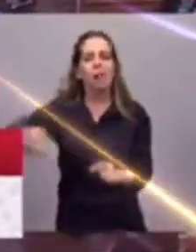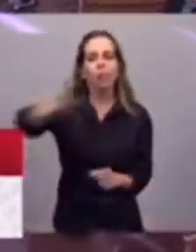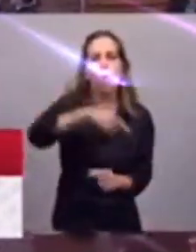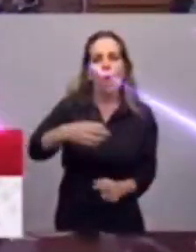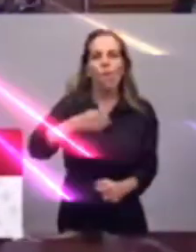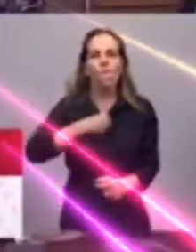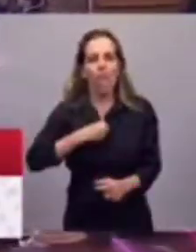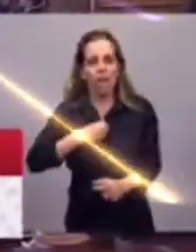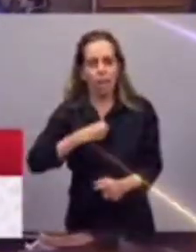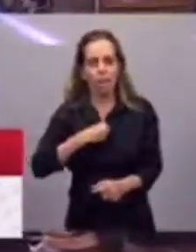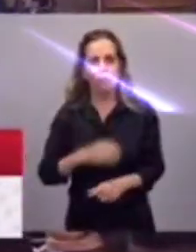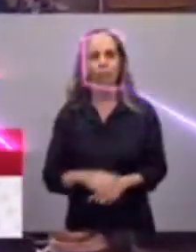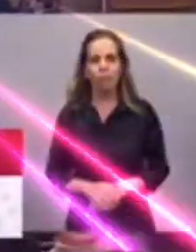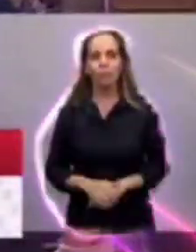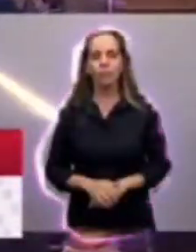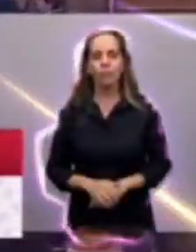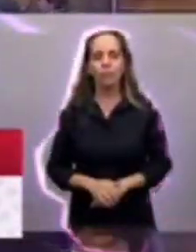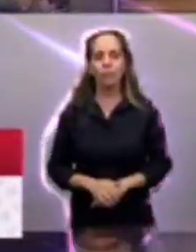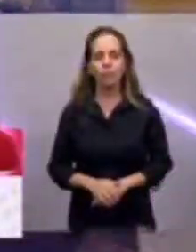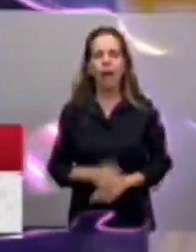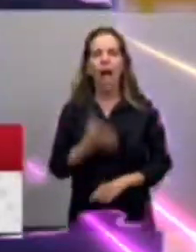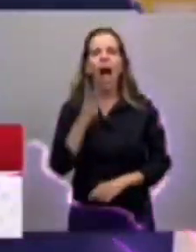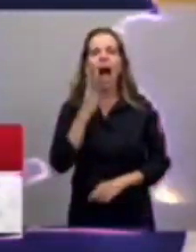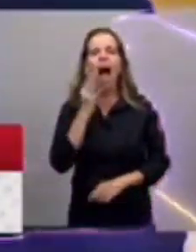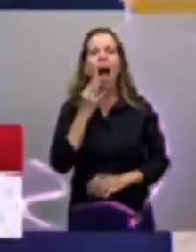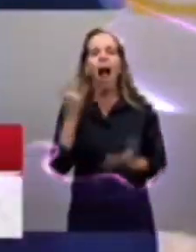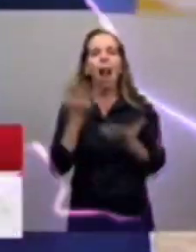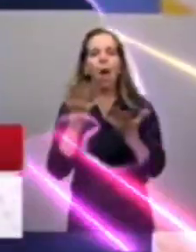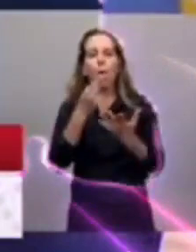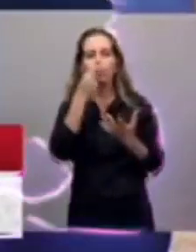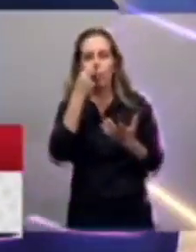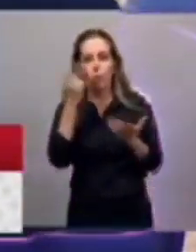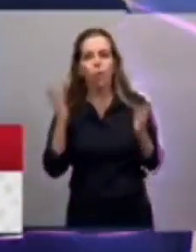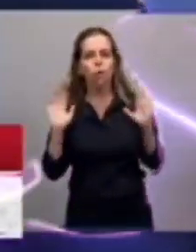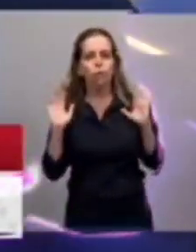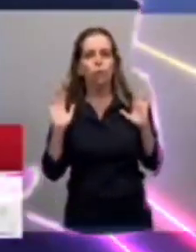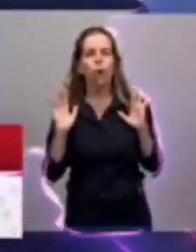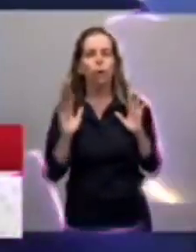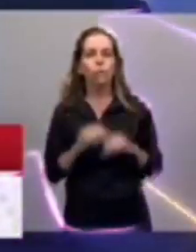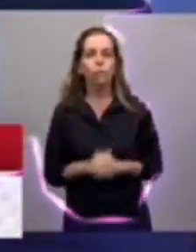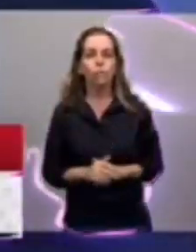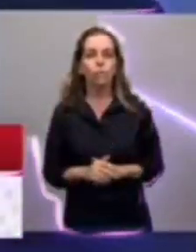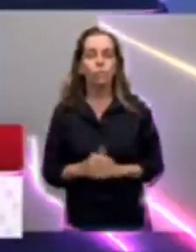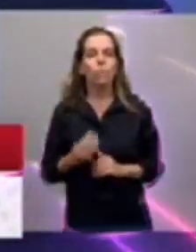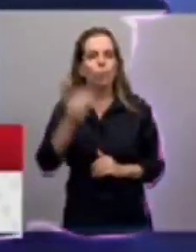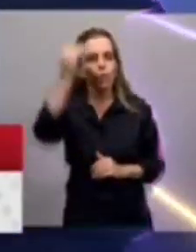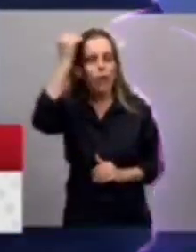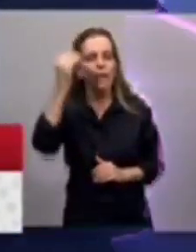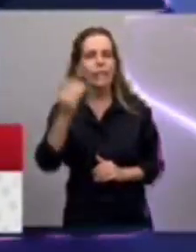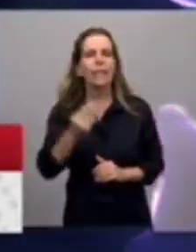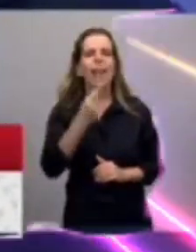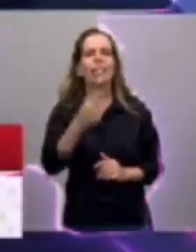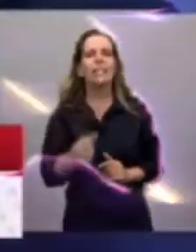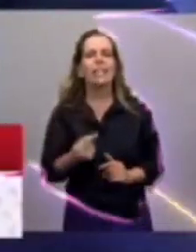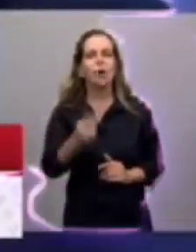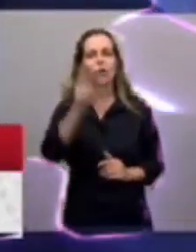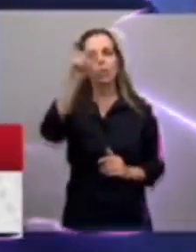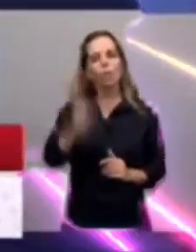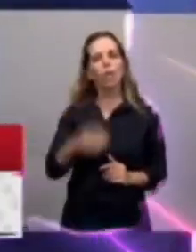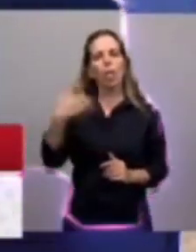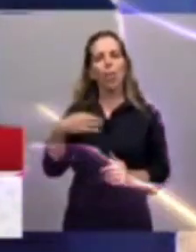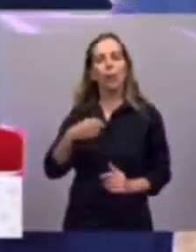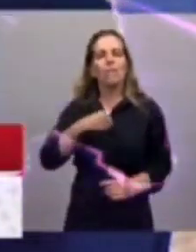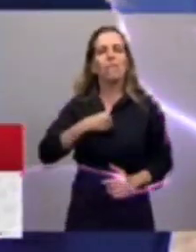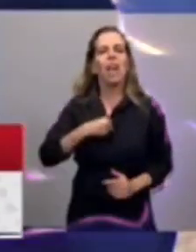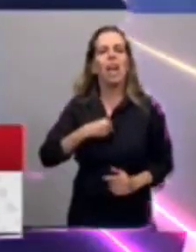fe. Hay algo muy curioso, mucho se habla de la fe que el hombre tiene que tener en